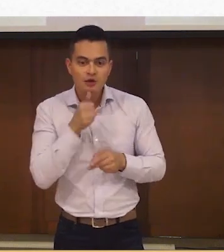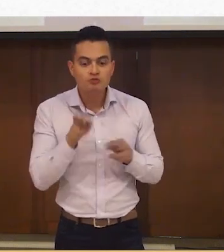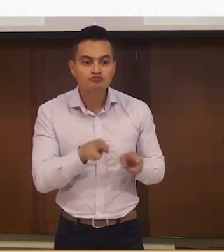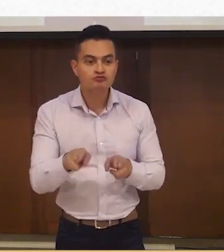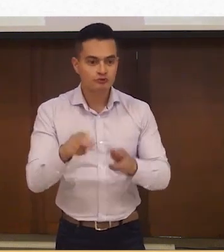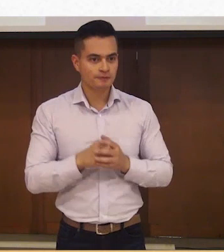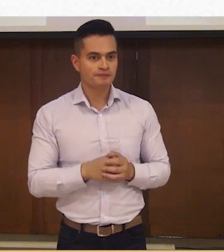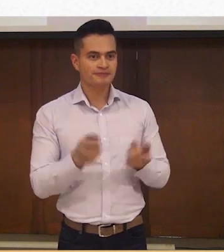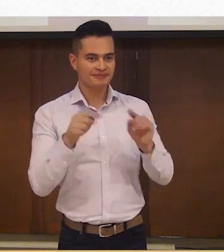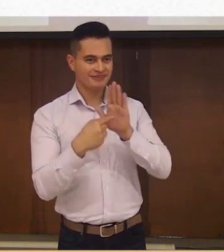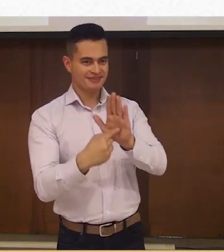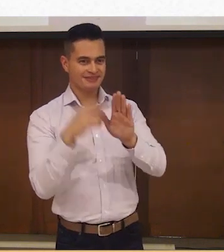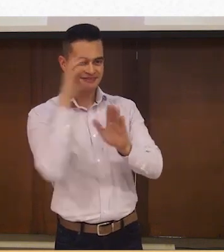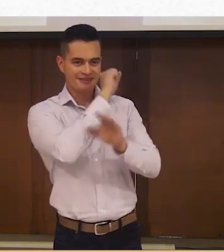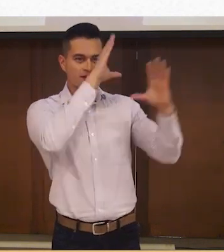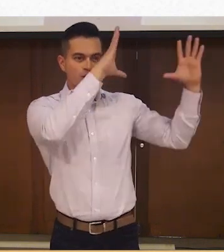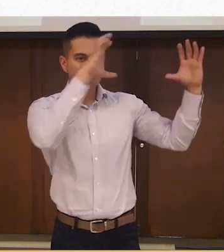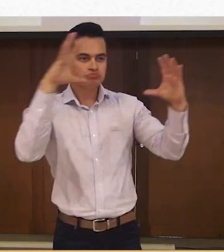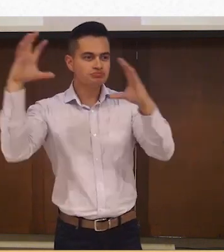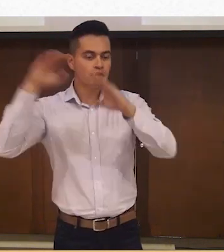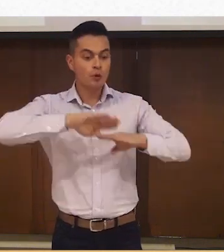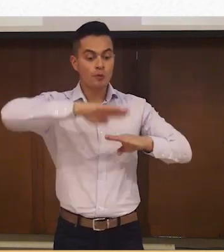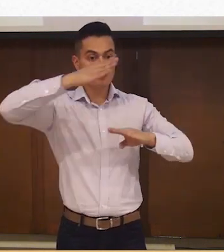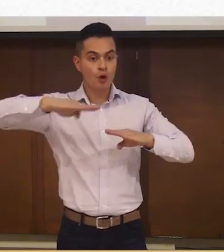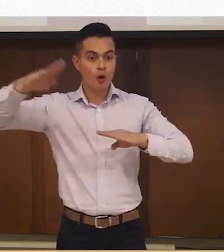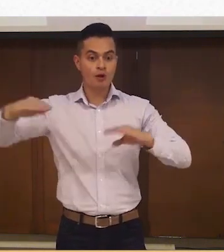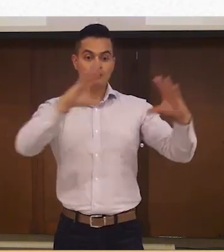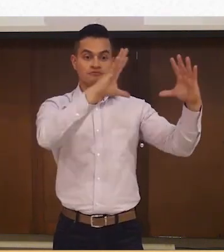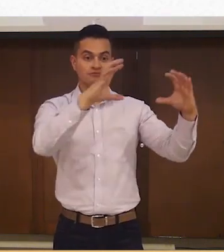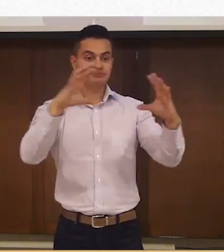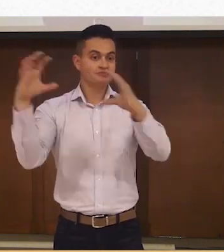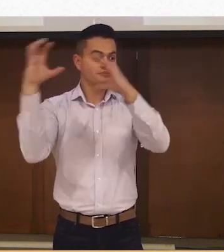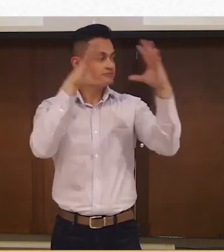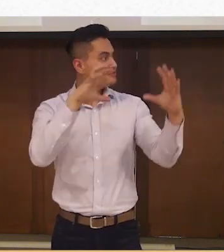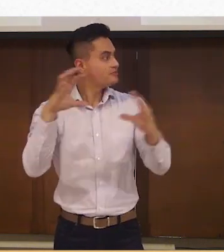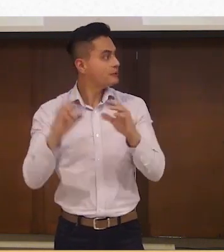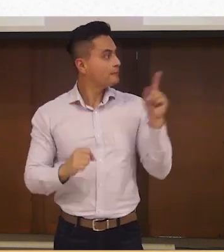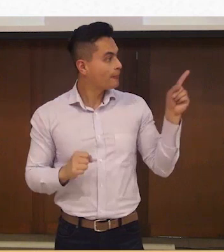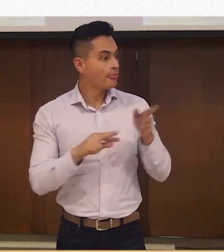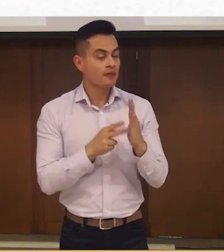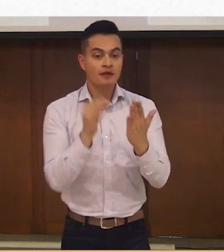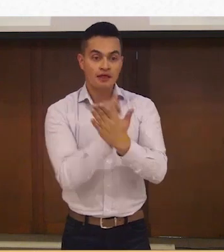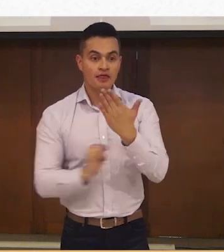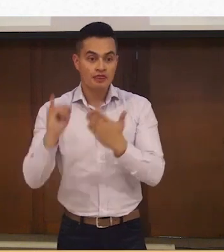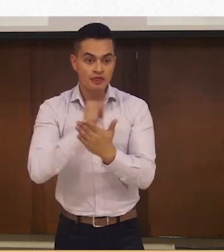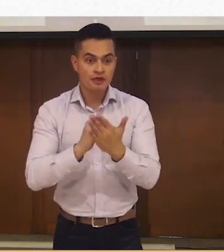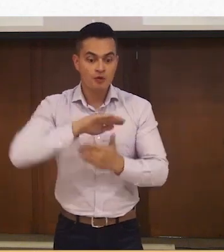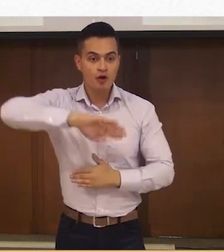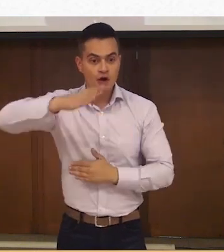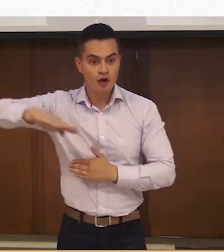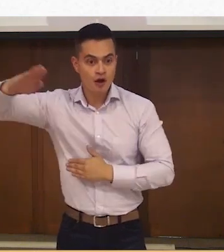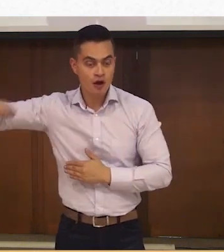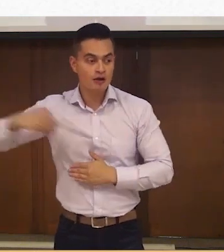están esas nubes que van por delante de las montañas. Entonces está el dibujo del